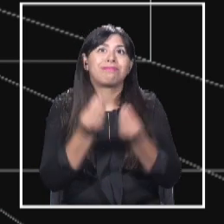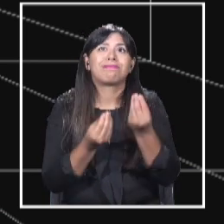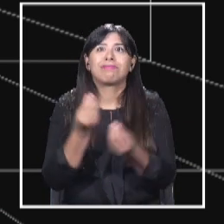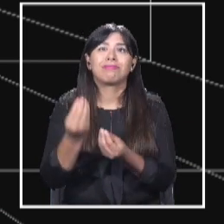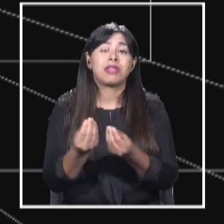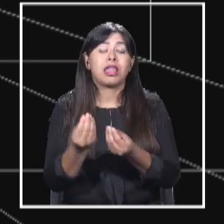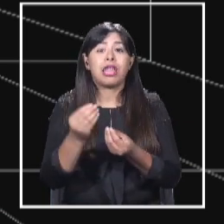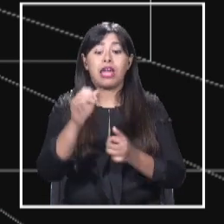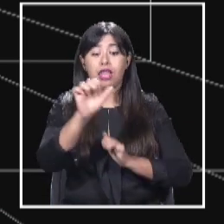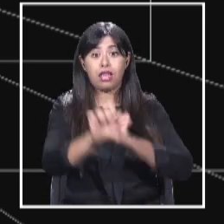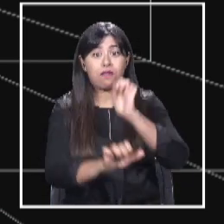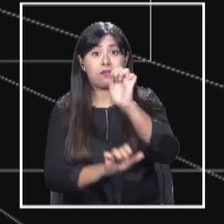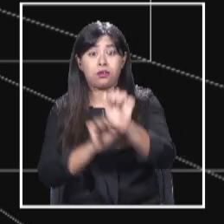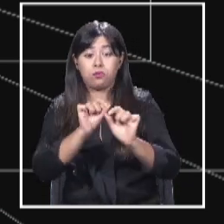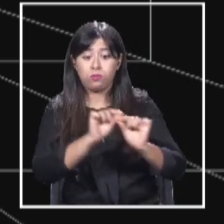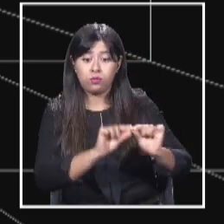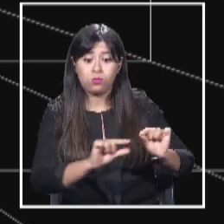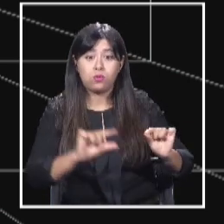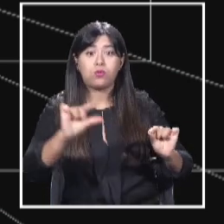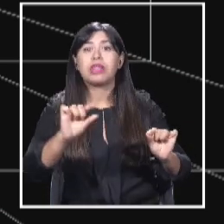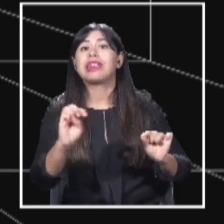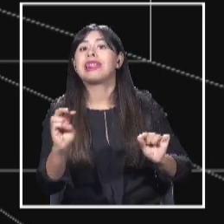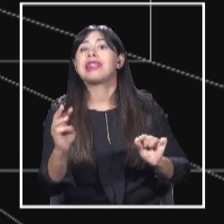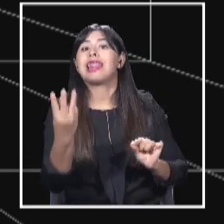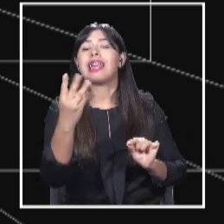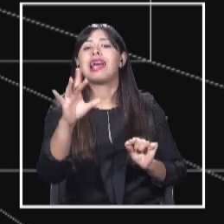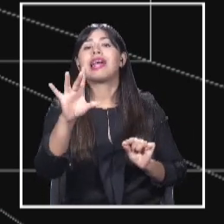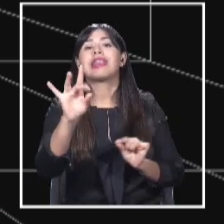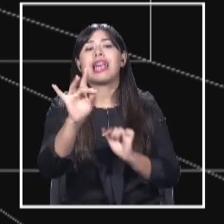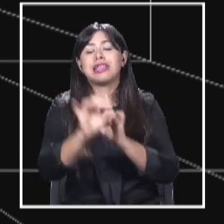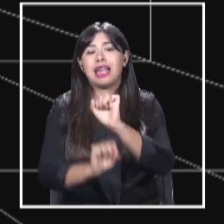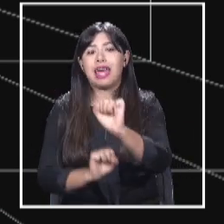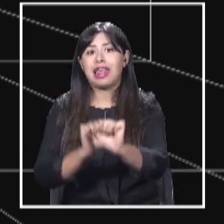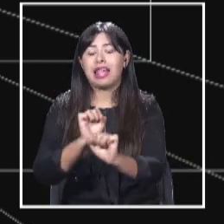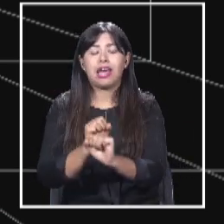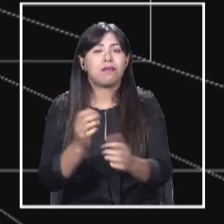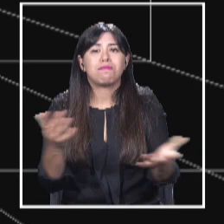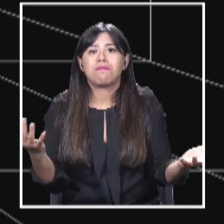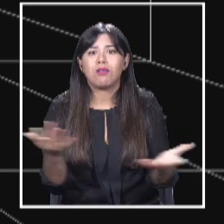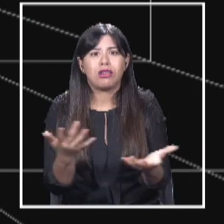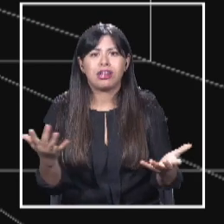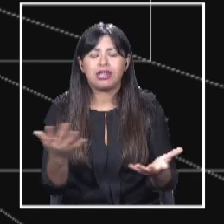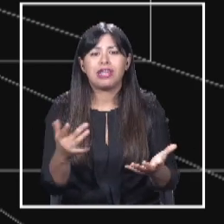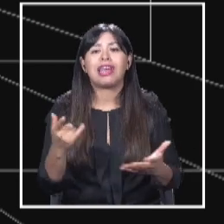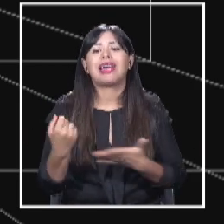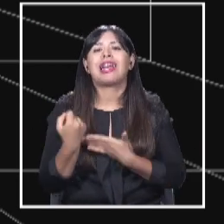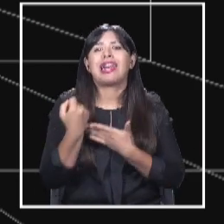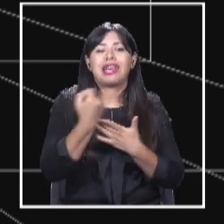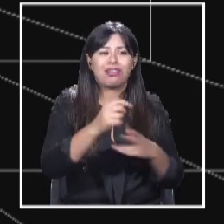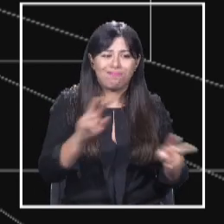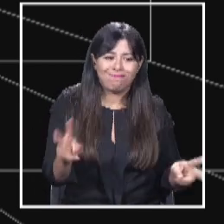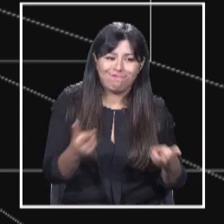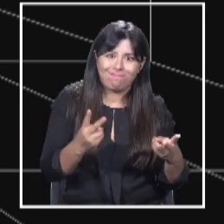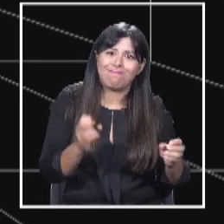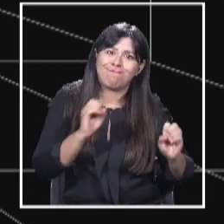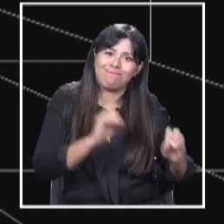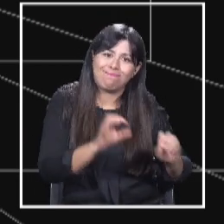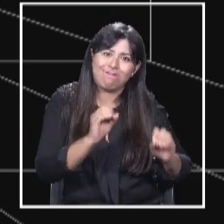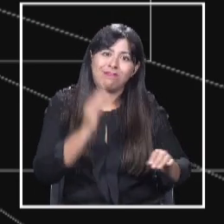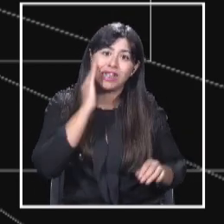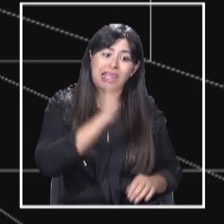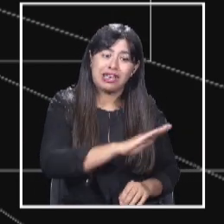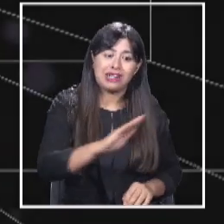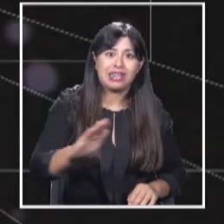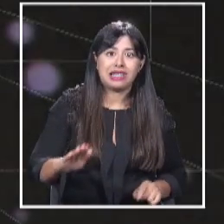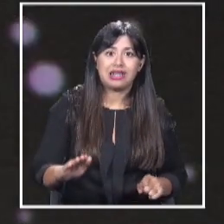evolución humana se ha favorecido esa tercera edad porque juega un papel fundamental en ayudar a sacar adelante esas crías sin